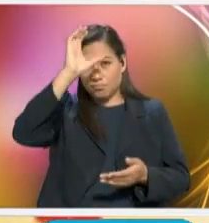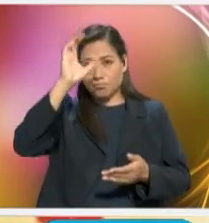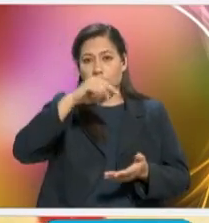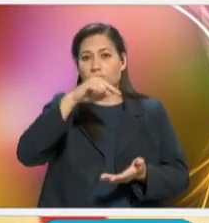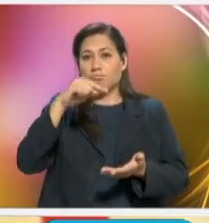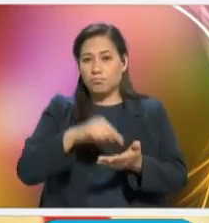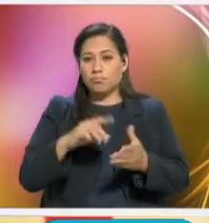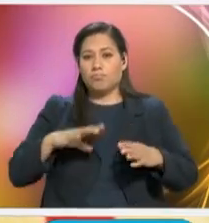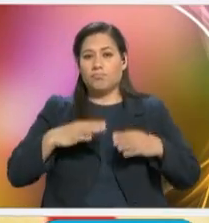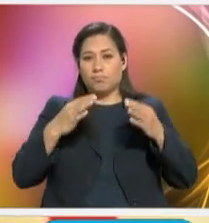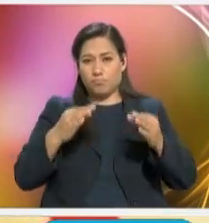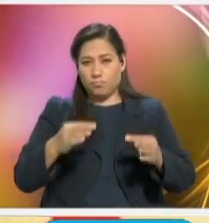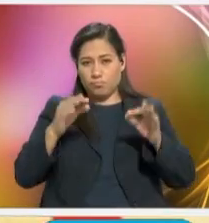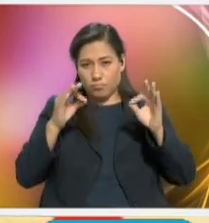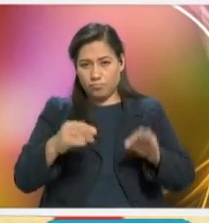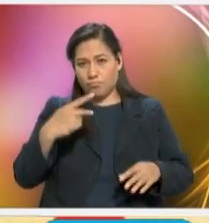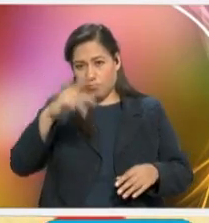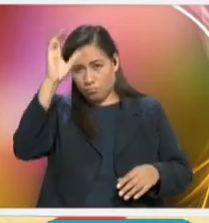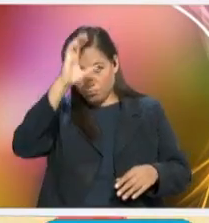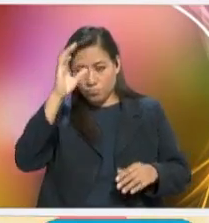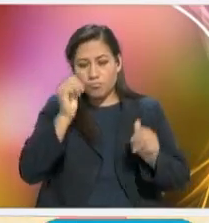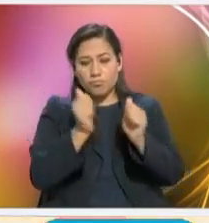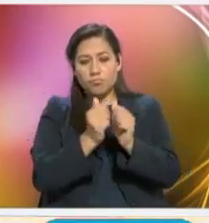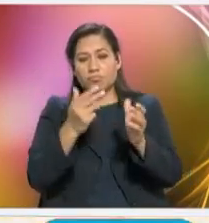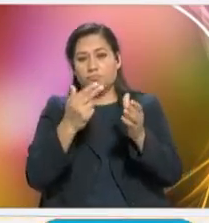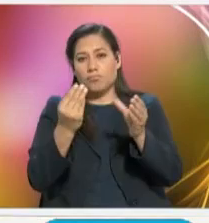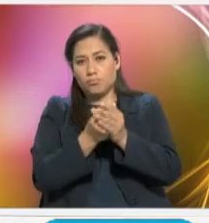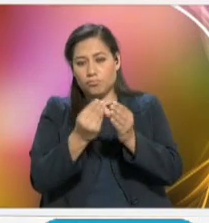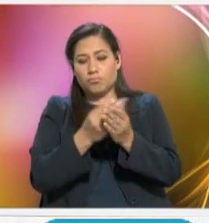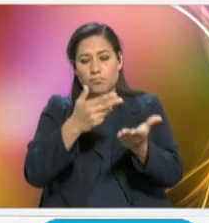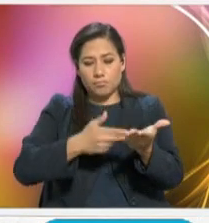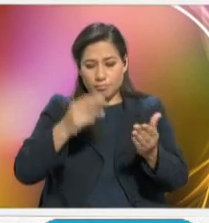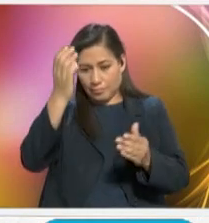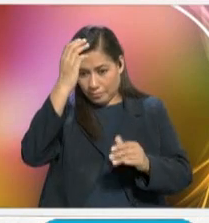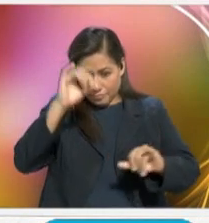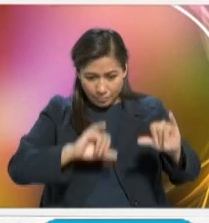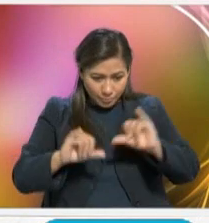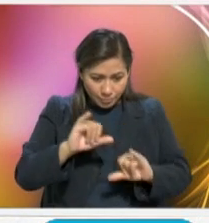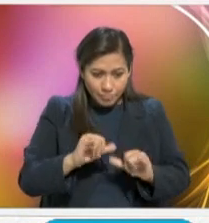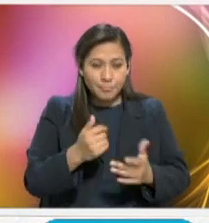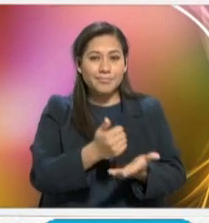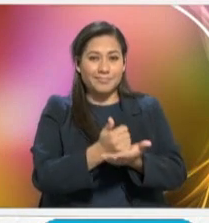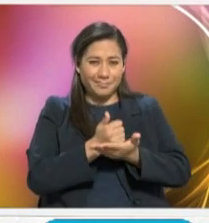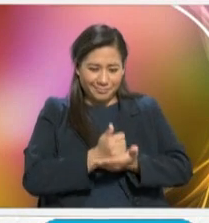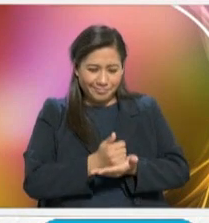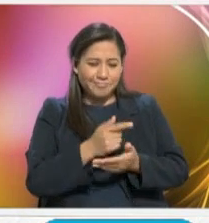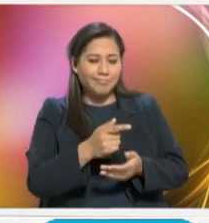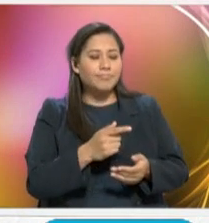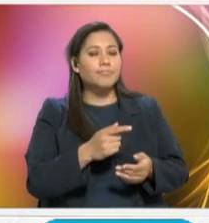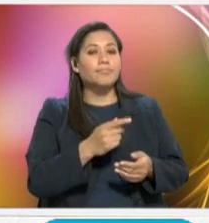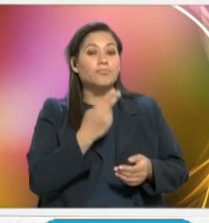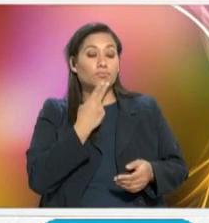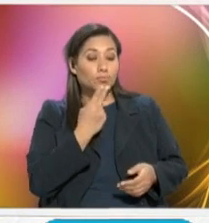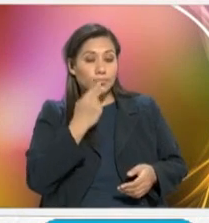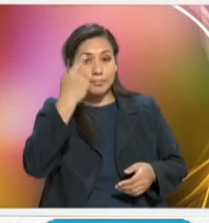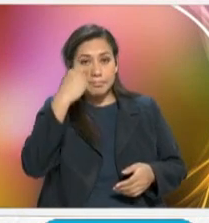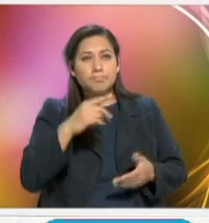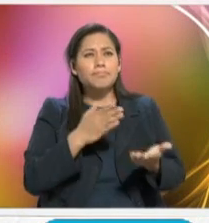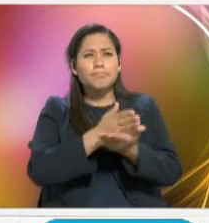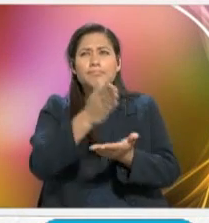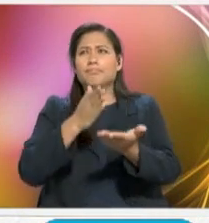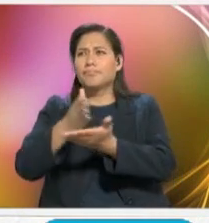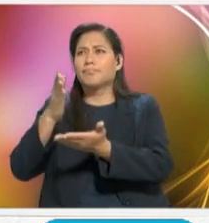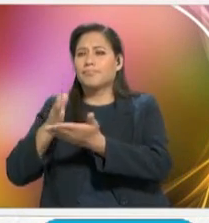espacios patrimoniales de esta ciudad a través de talleres en donde la ciencia les va a hacer un vínculo, una herramienta para acceder